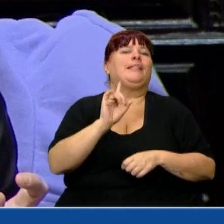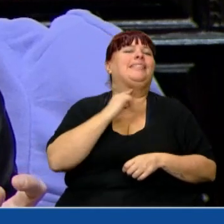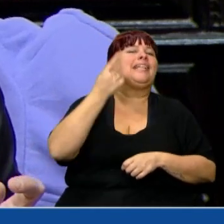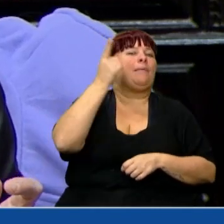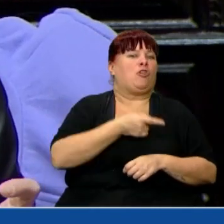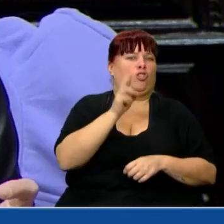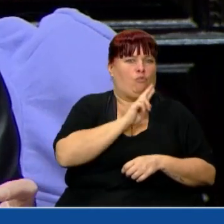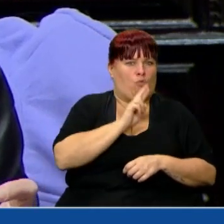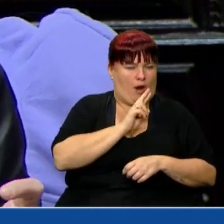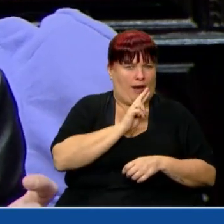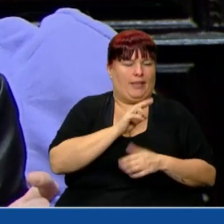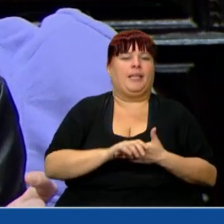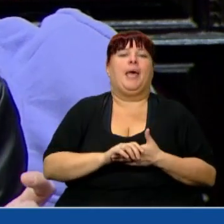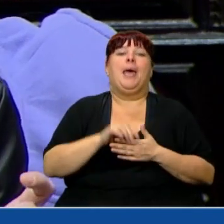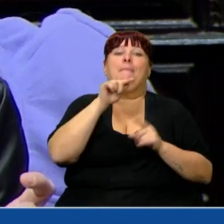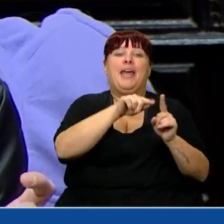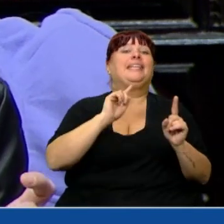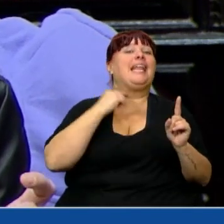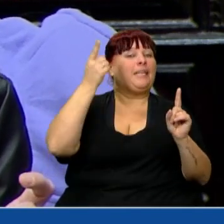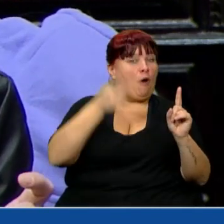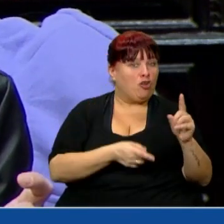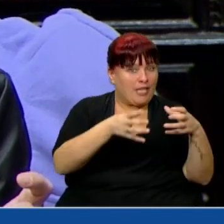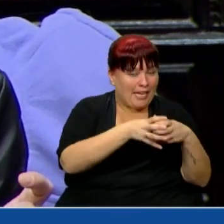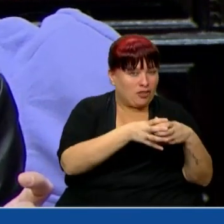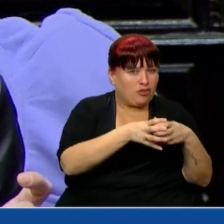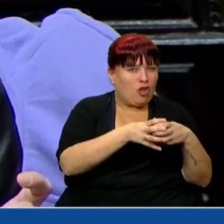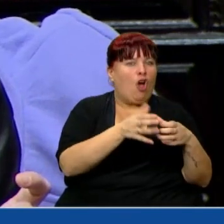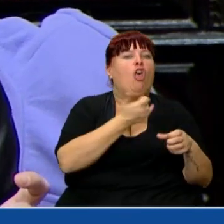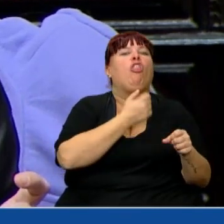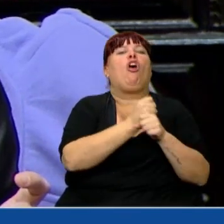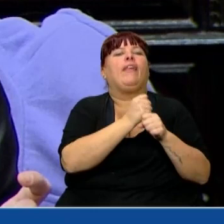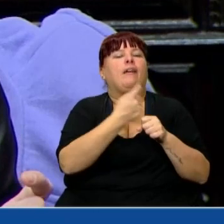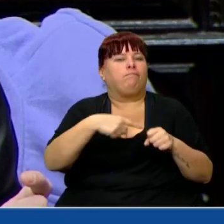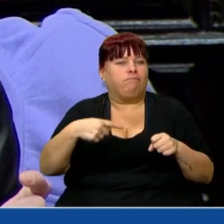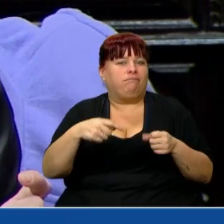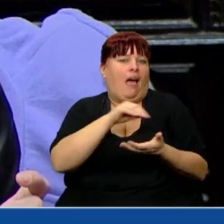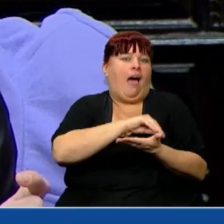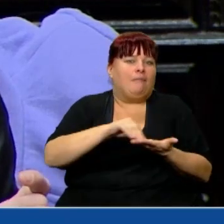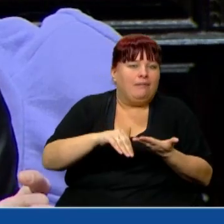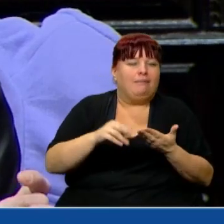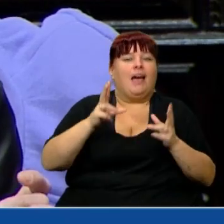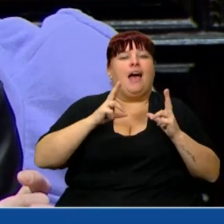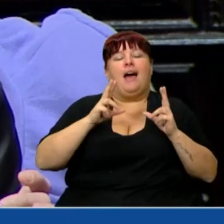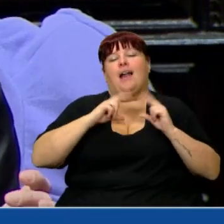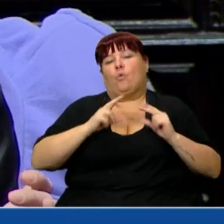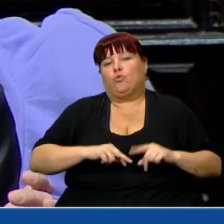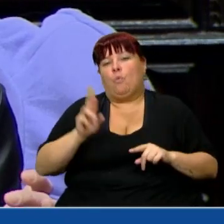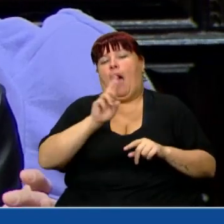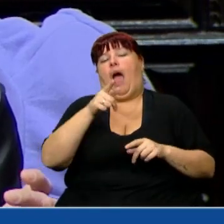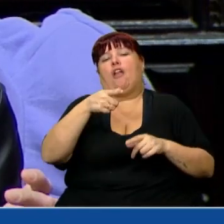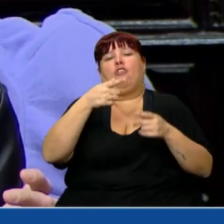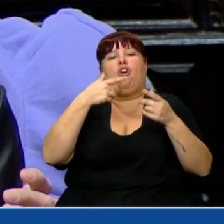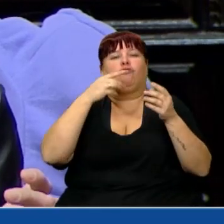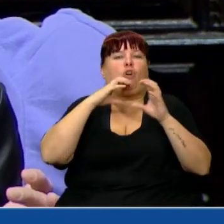13% son mujeres, pero de ese 13%, ¿dónde trabajan? En la administración, en recursos humanos, en comunicación.